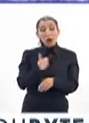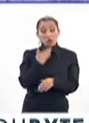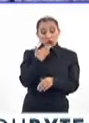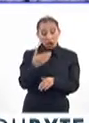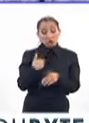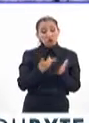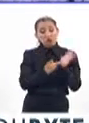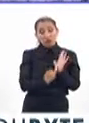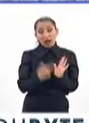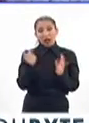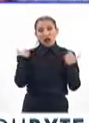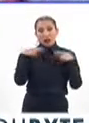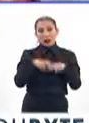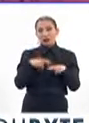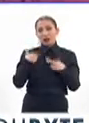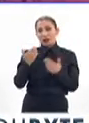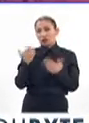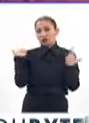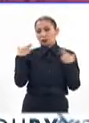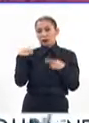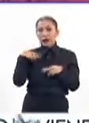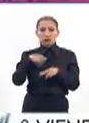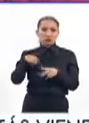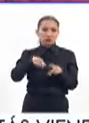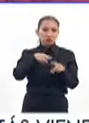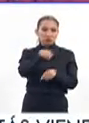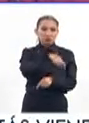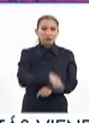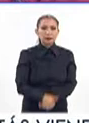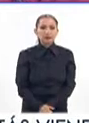madurez expresados por la representación académica.